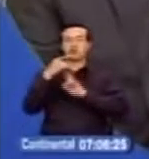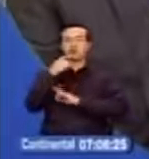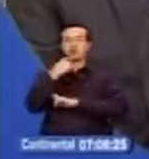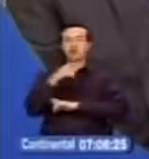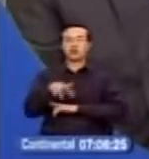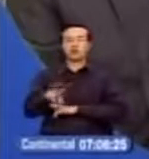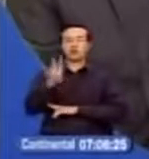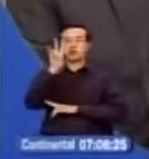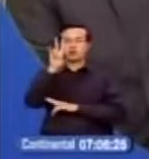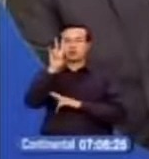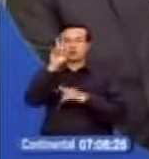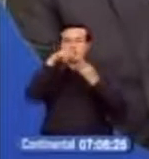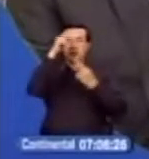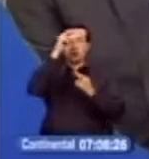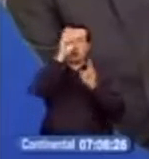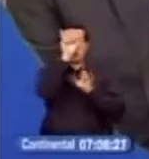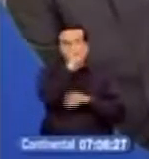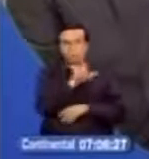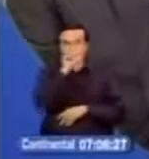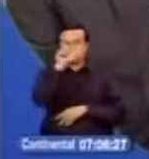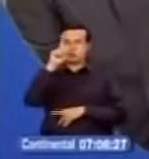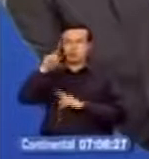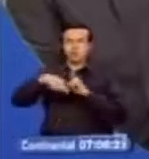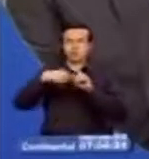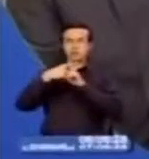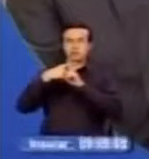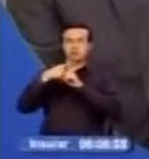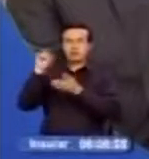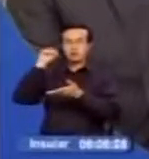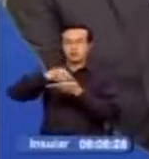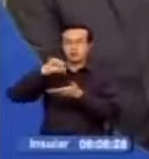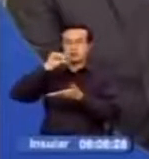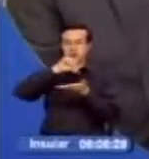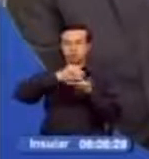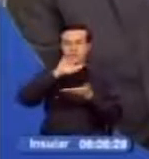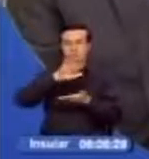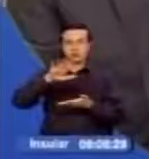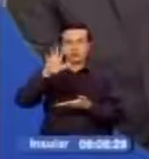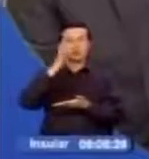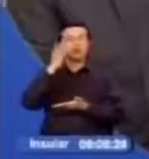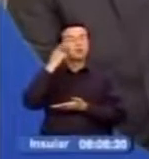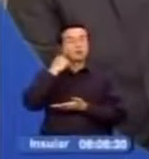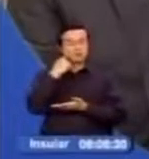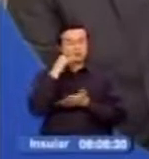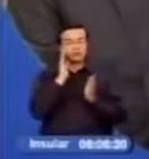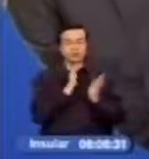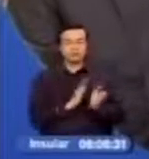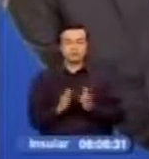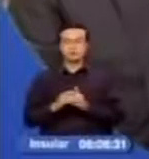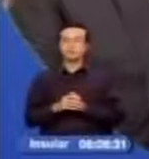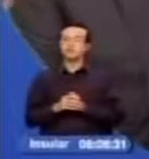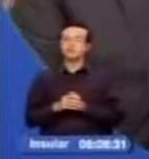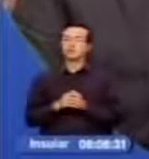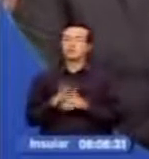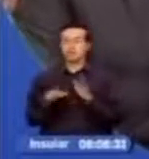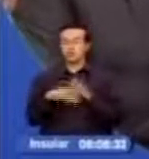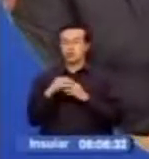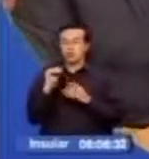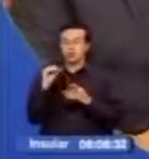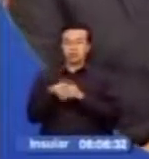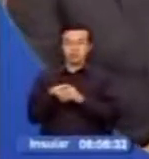7 regiones horizontales más las 2 metropolitanas para poder